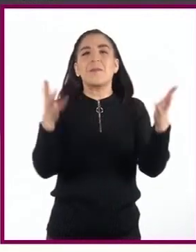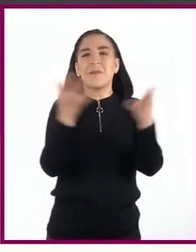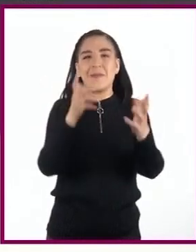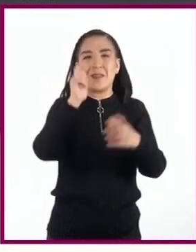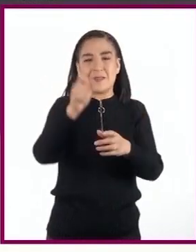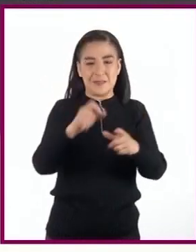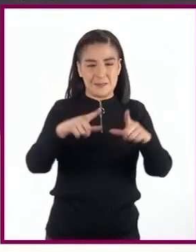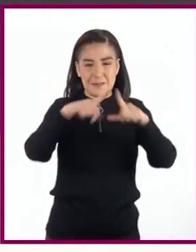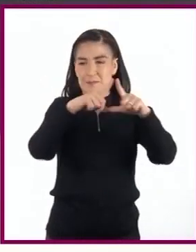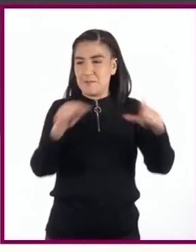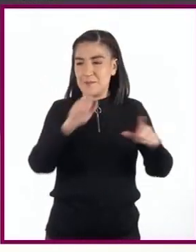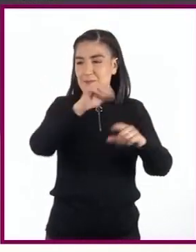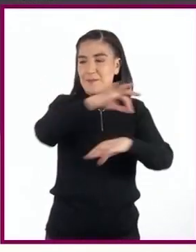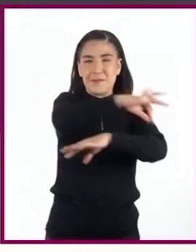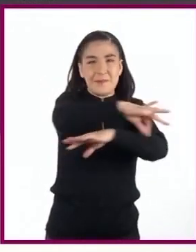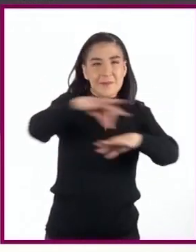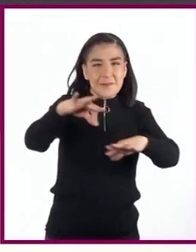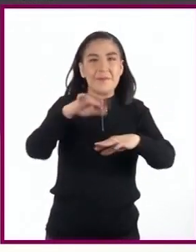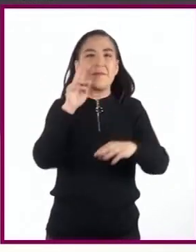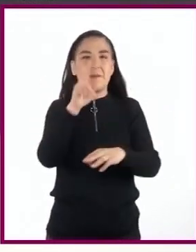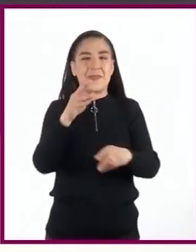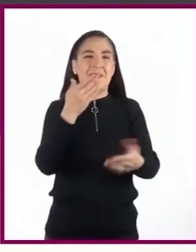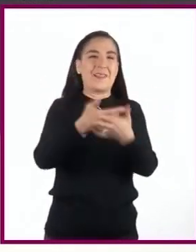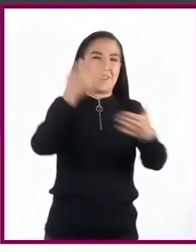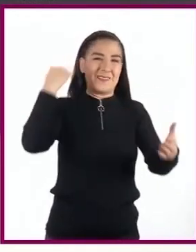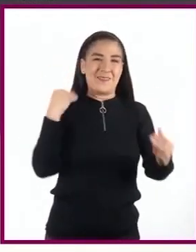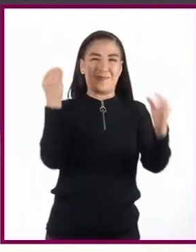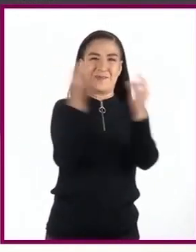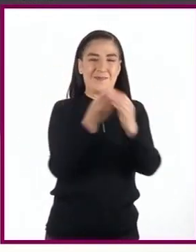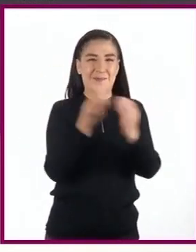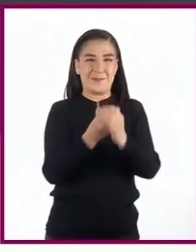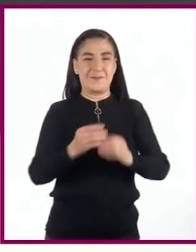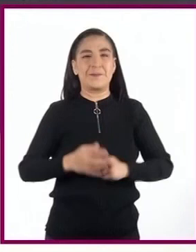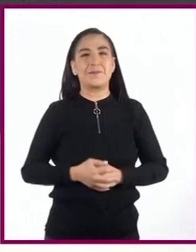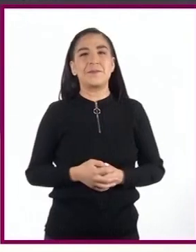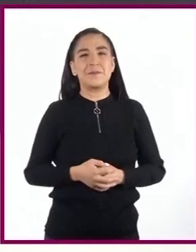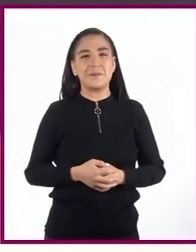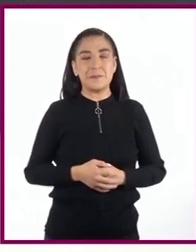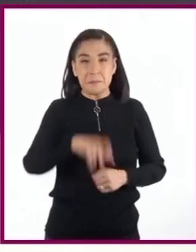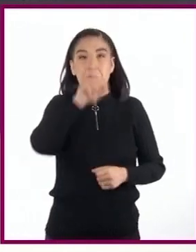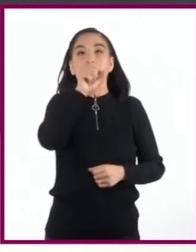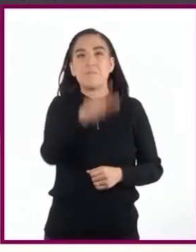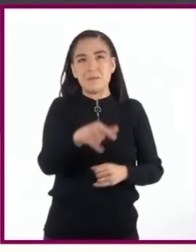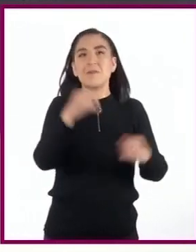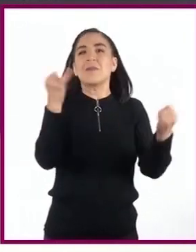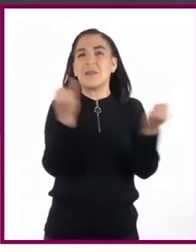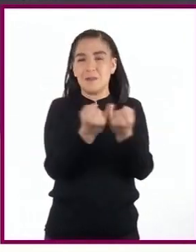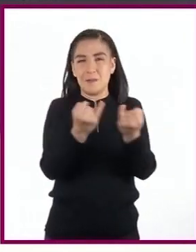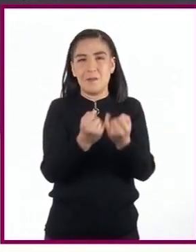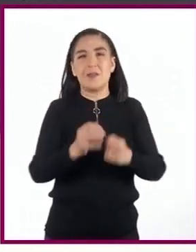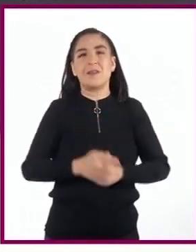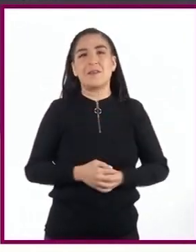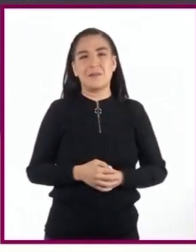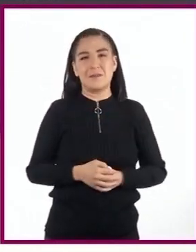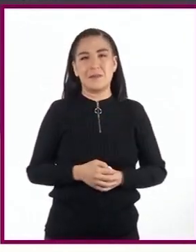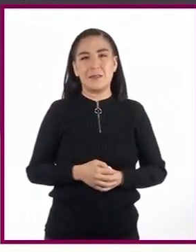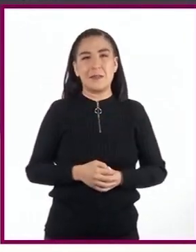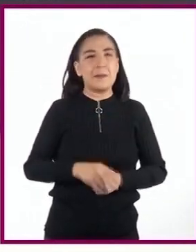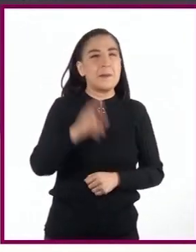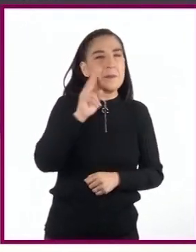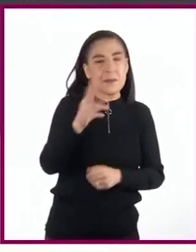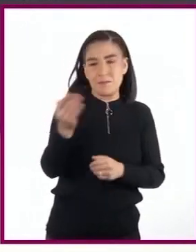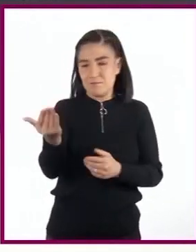de los triángulos que realizaron en la sesión anterior y al mismo tiempo verificar la